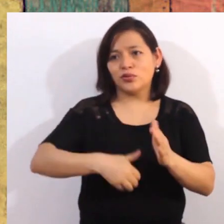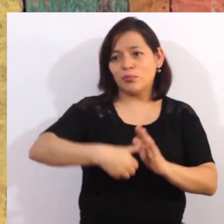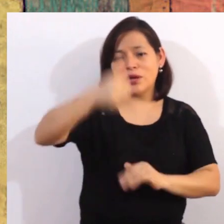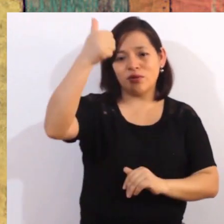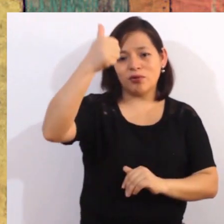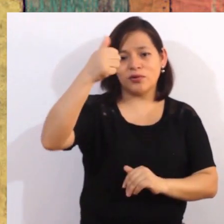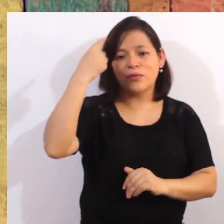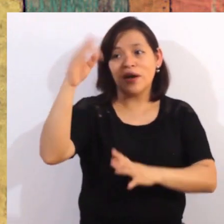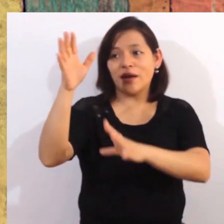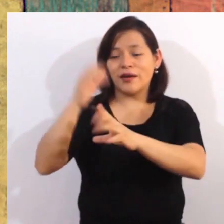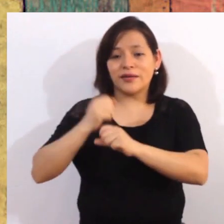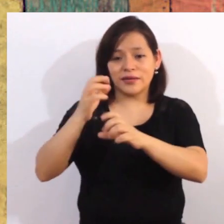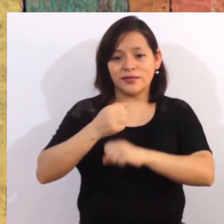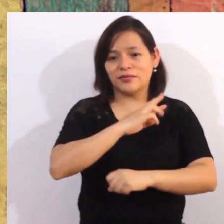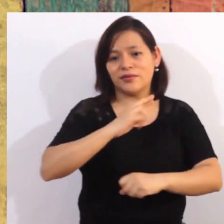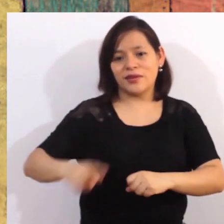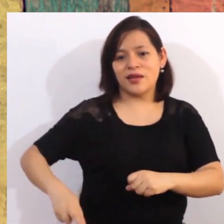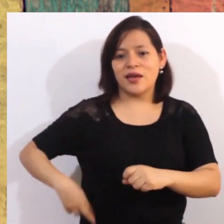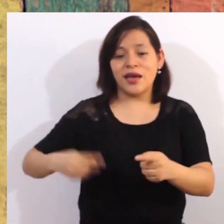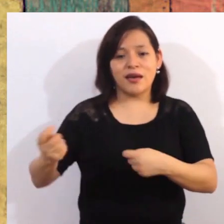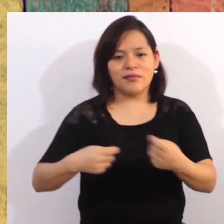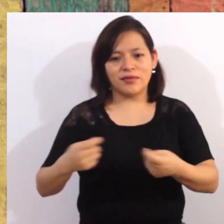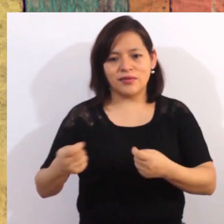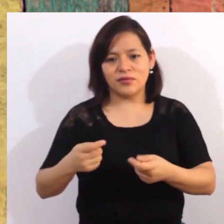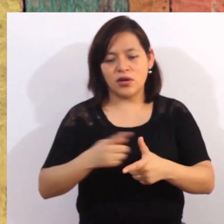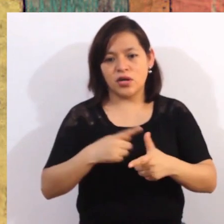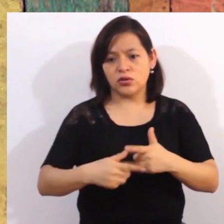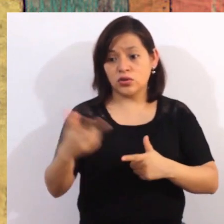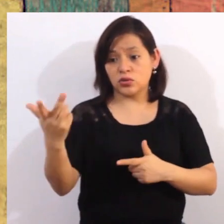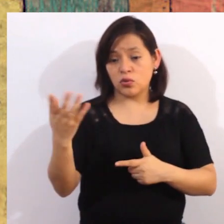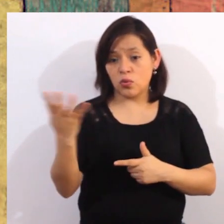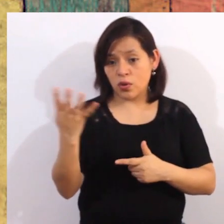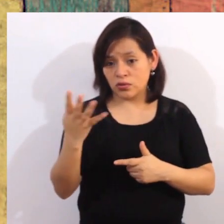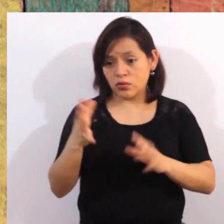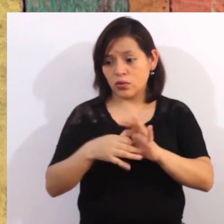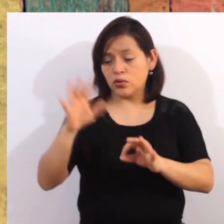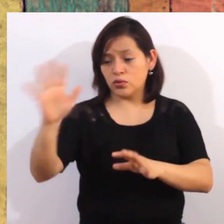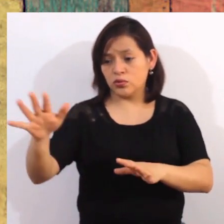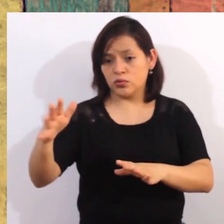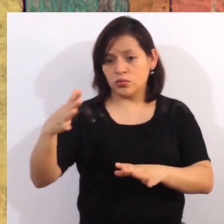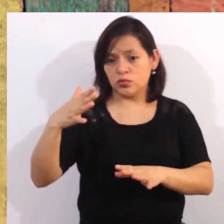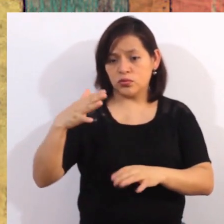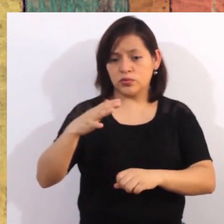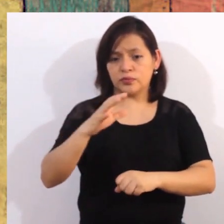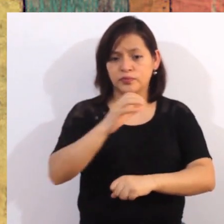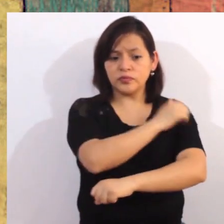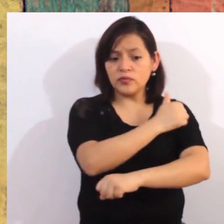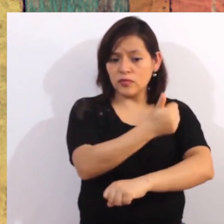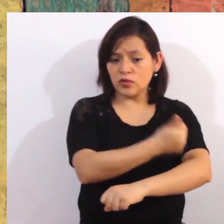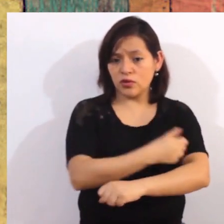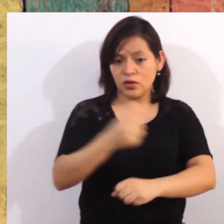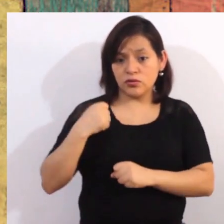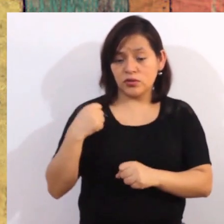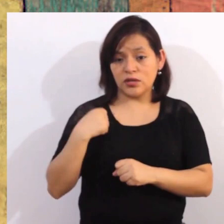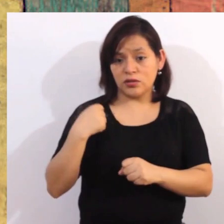greco-macedonio. Así que 4 de sus generales estuvieron disputándose por mucho tiempo y después de